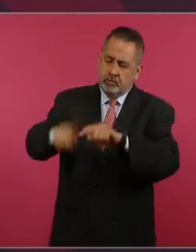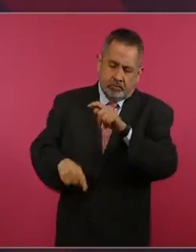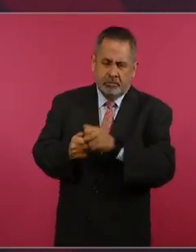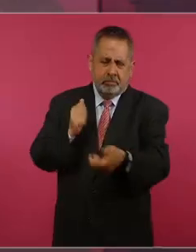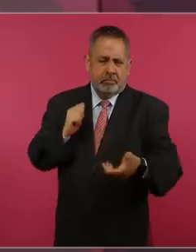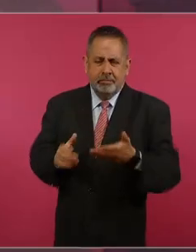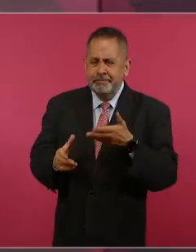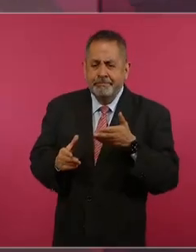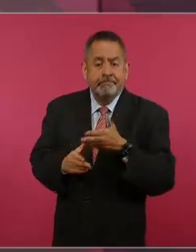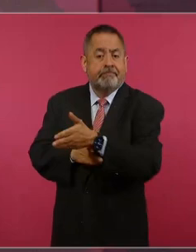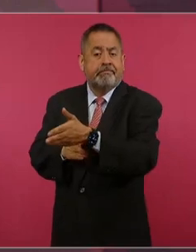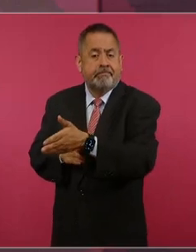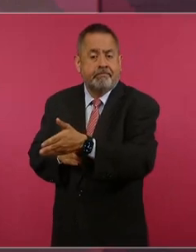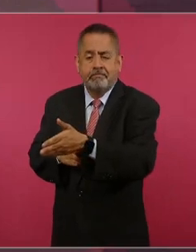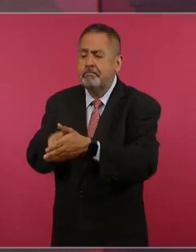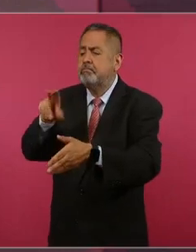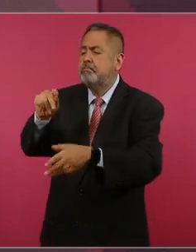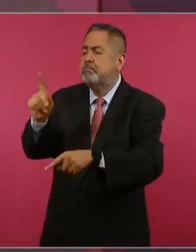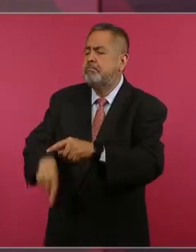no tardó.